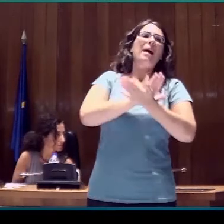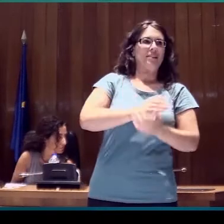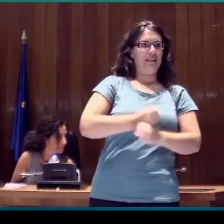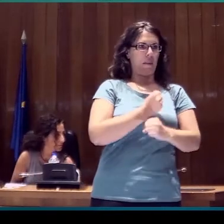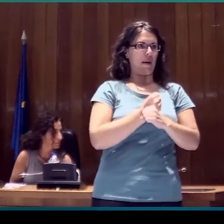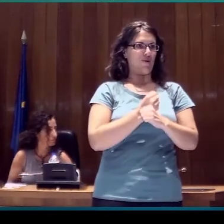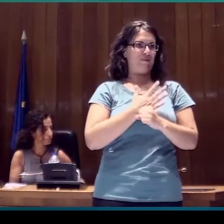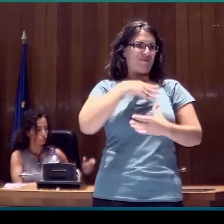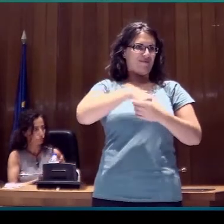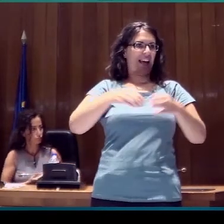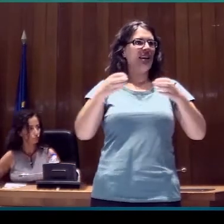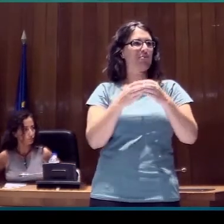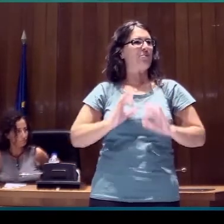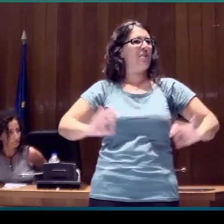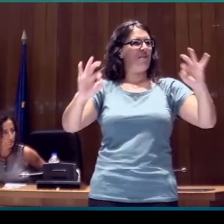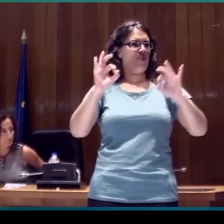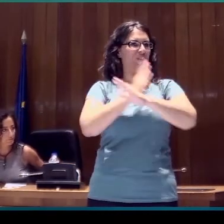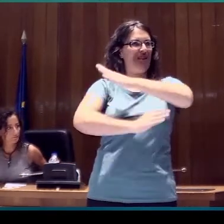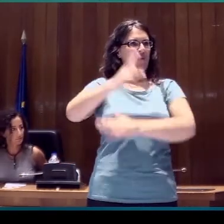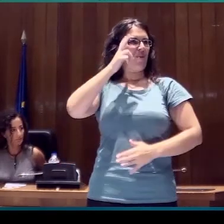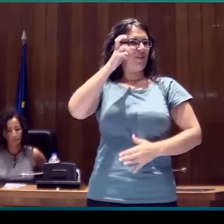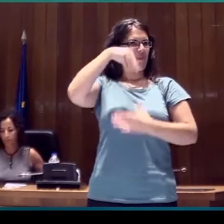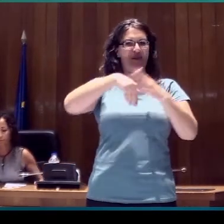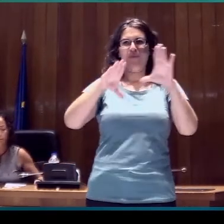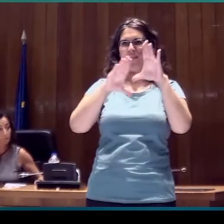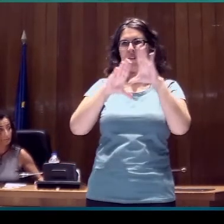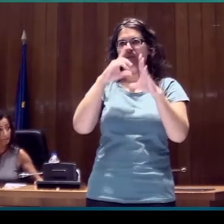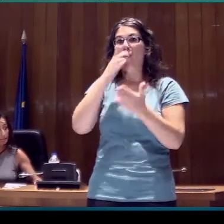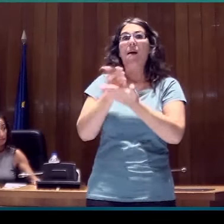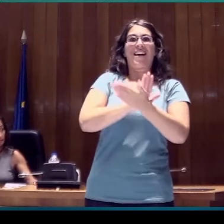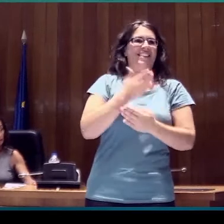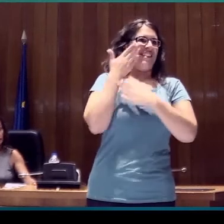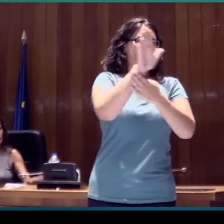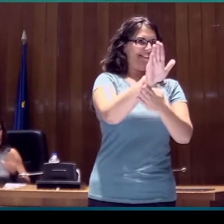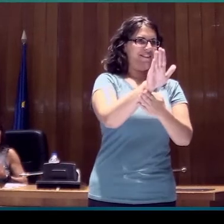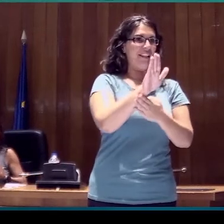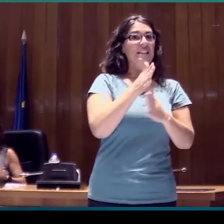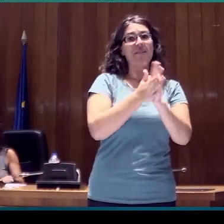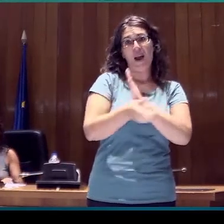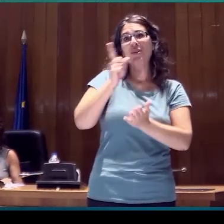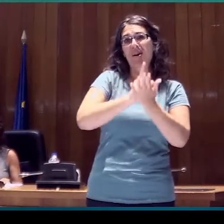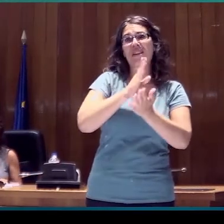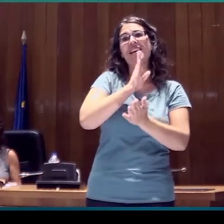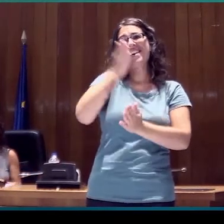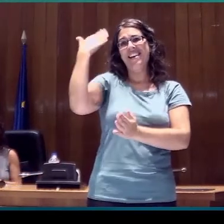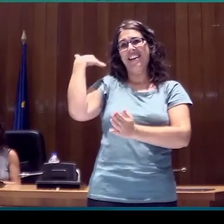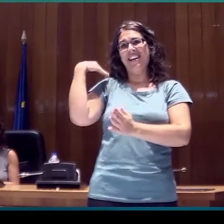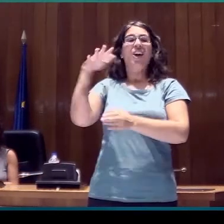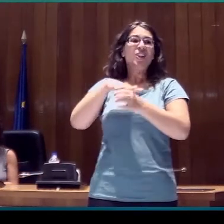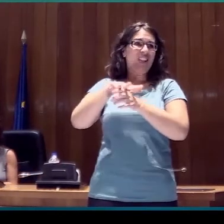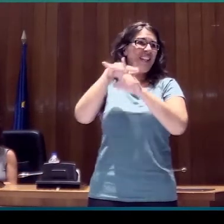discapacidad auditiva de la Comunidad de Madrid. Así que volvemos de nuevo al contexto educativo. Es una